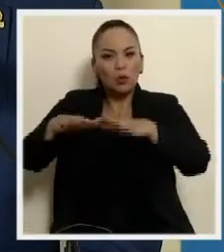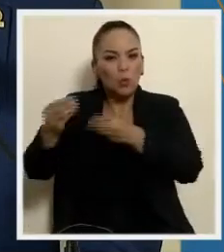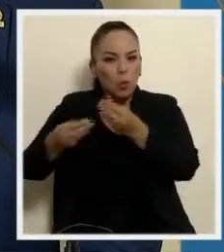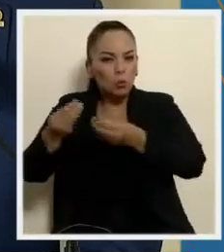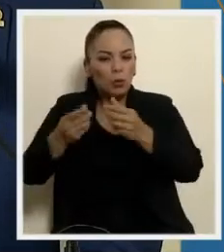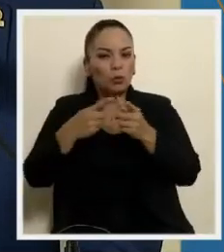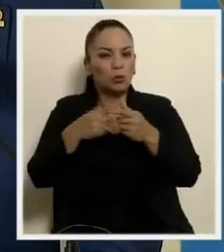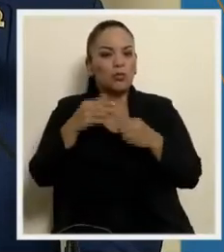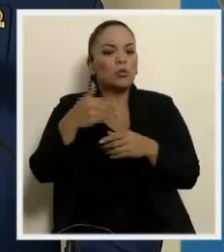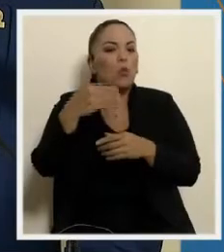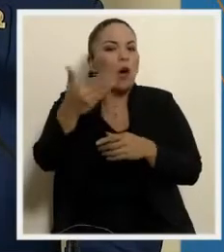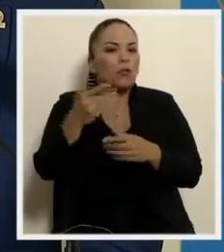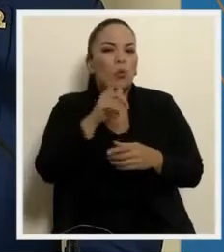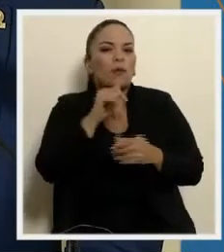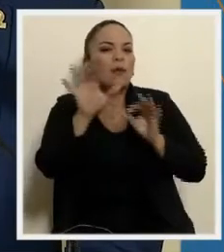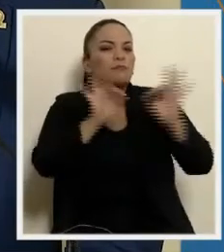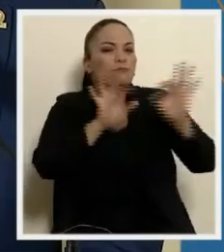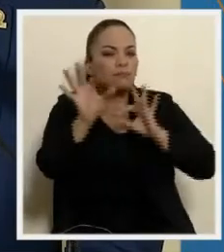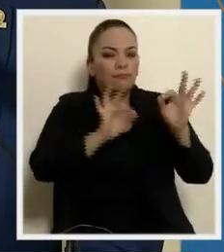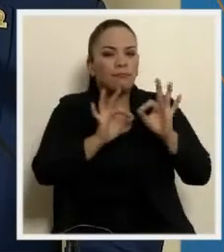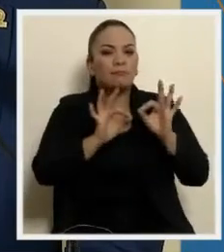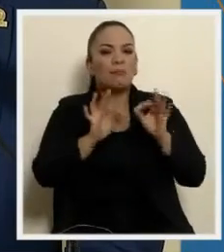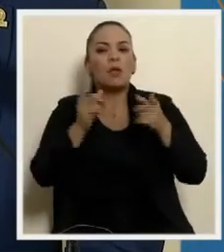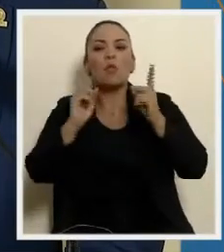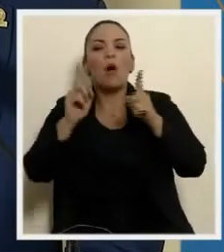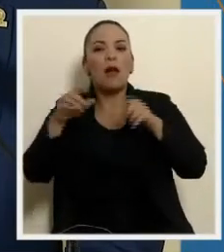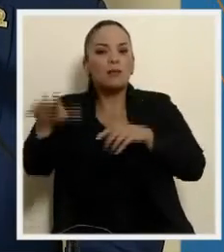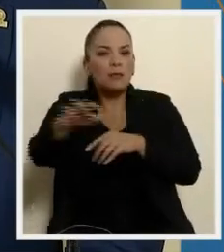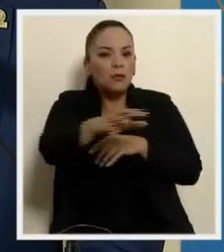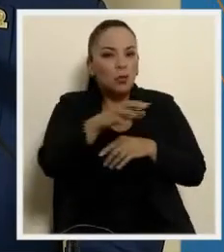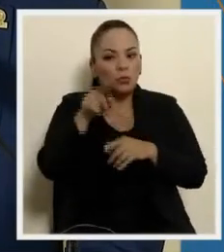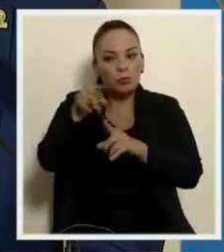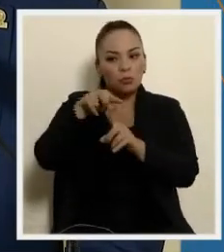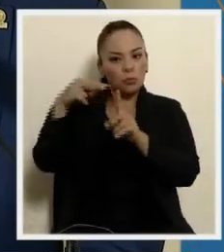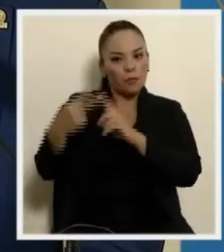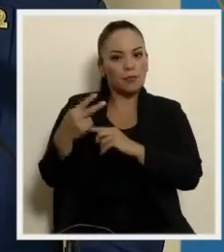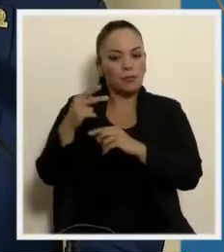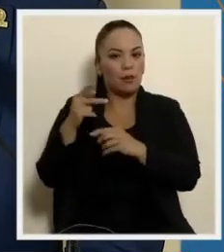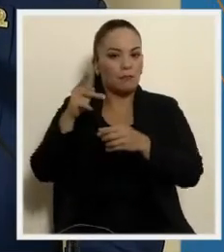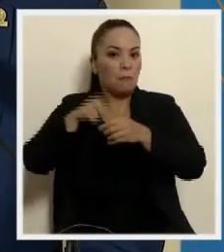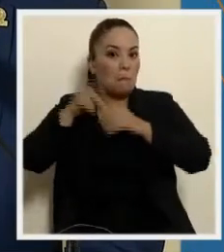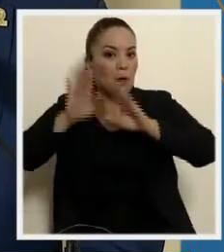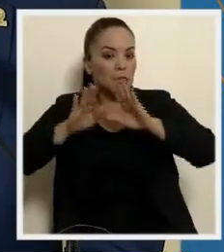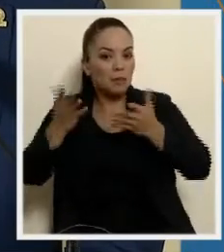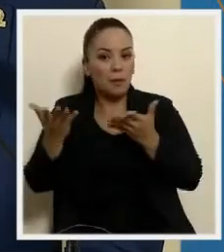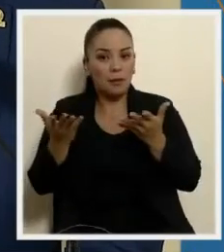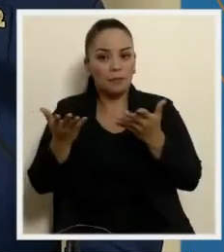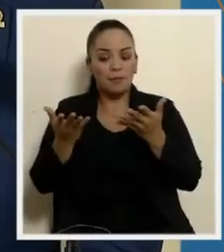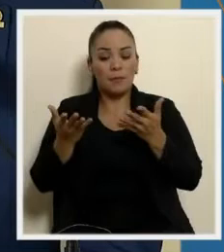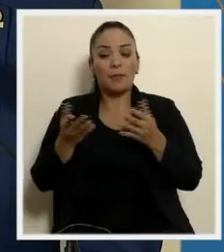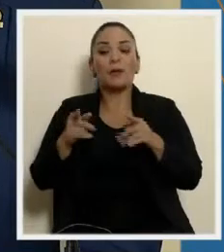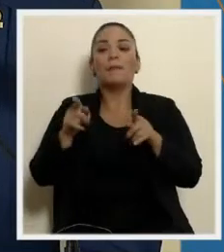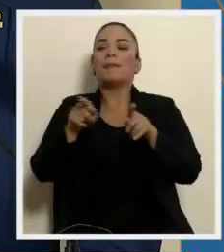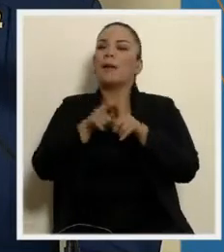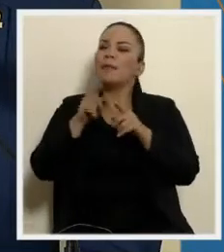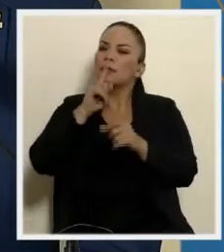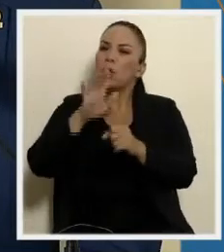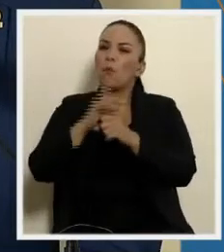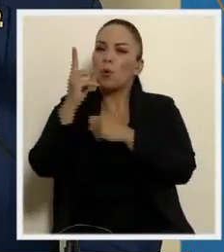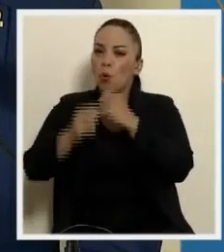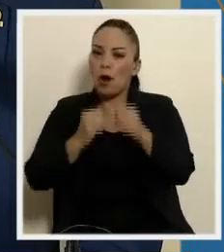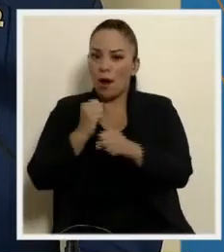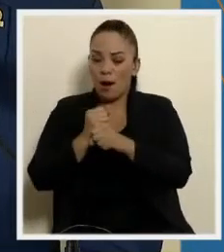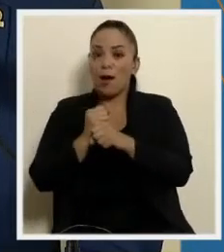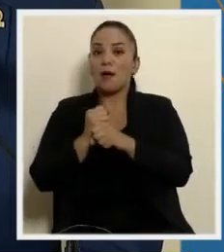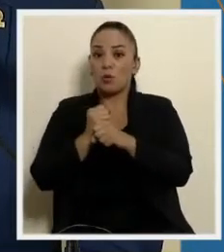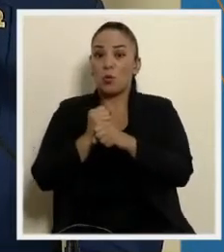invitando? ¿Cuándo van a hacer esas conversaciones? ¿Y qué sectores, desde el punto de vista de ustedes del gobierno, van a estar participando? Y luego se cumple un año de la reforma legal que aumentó las